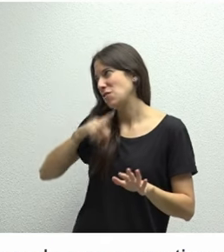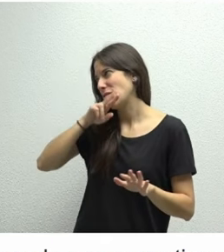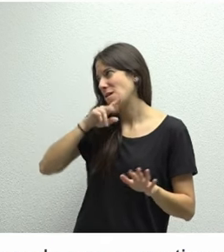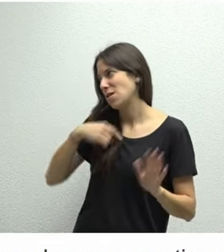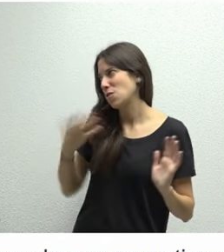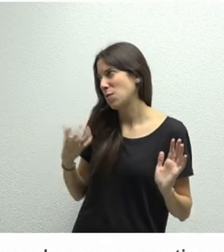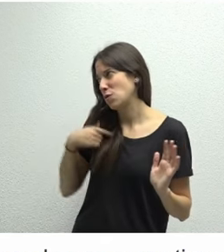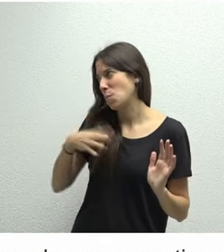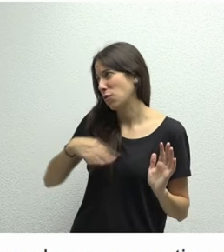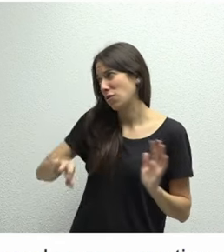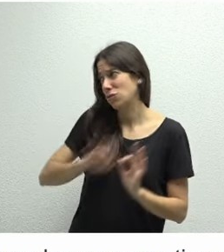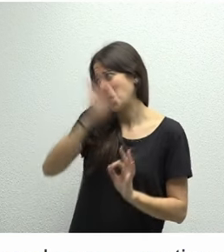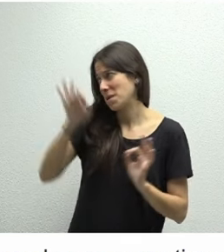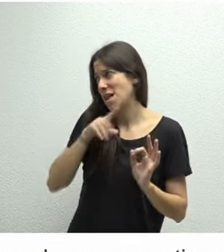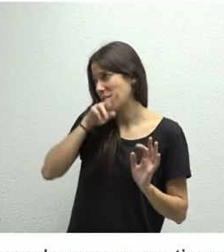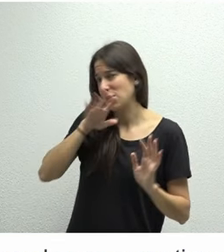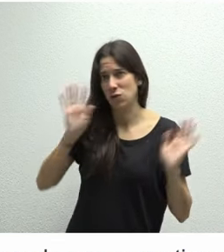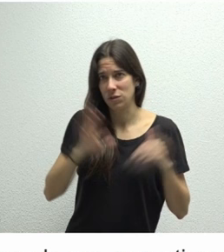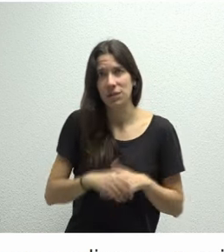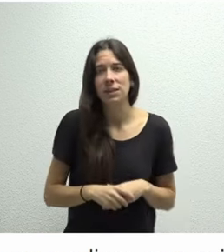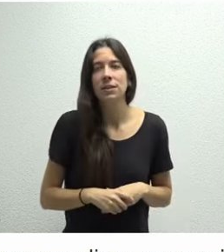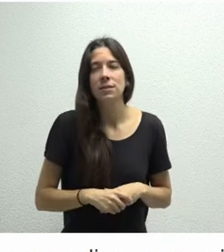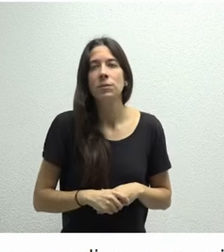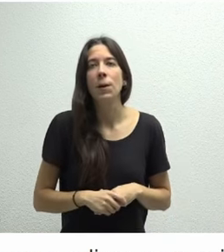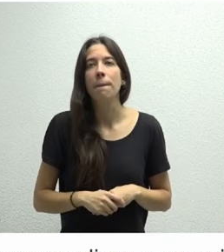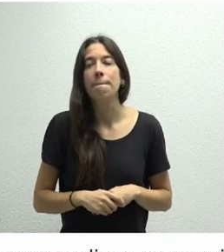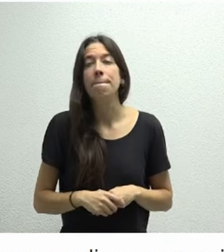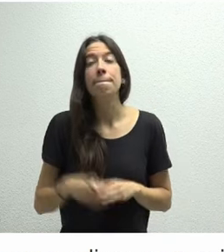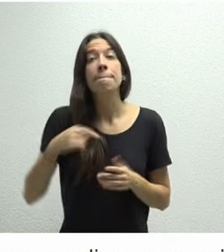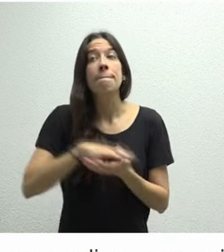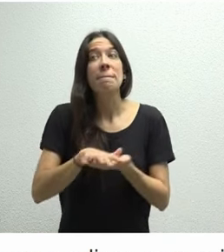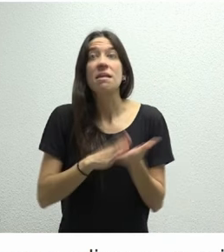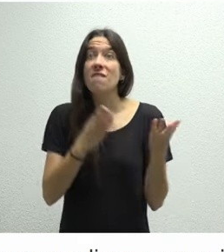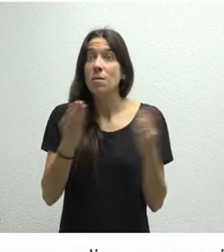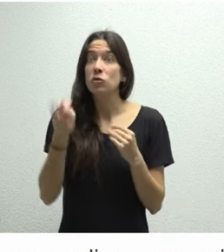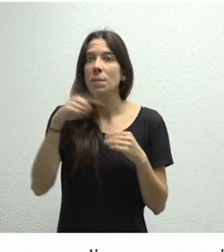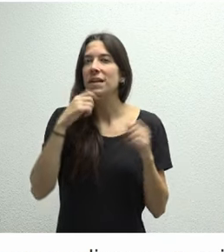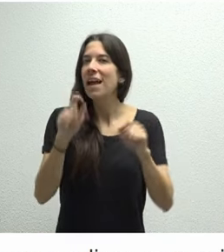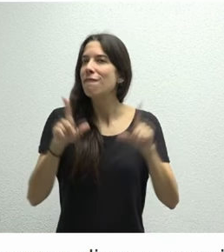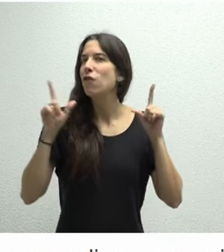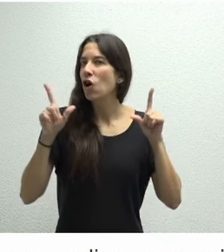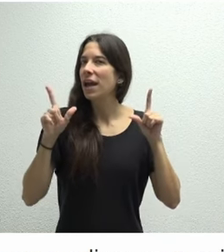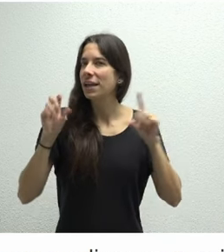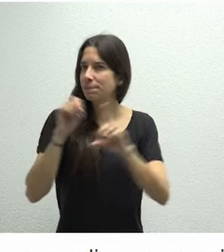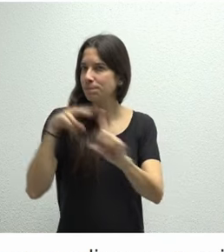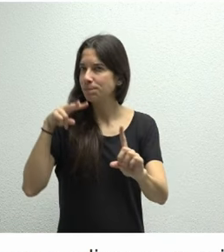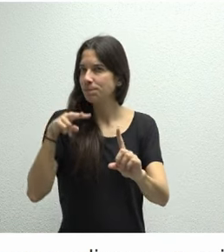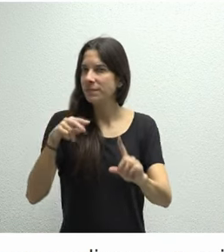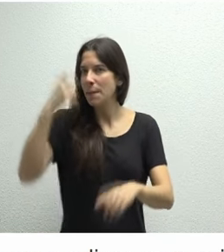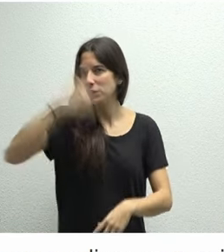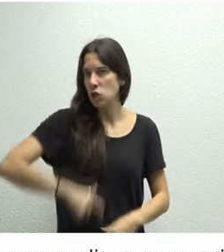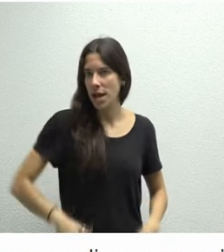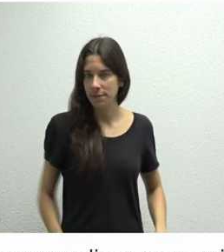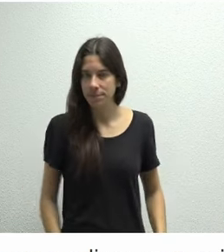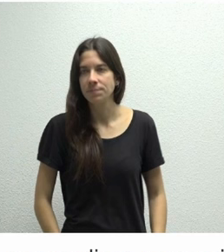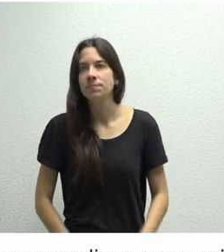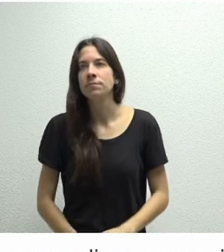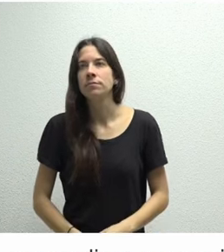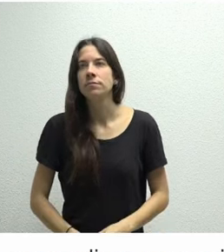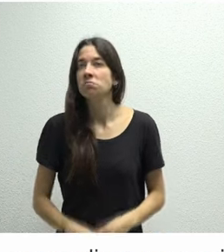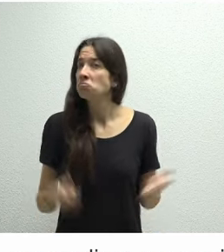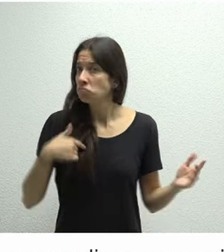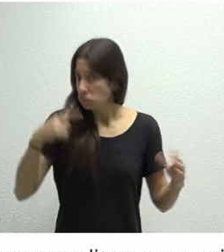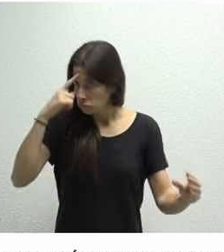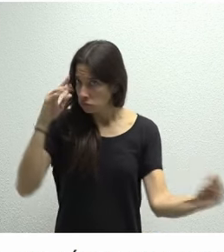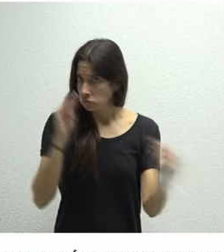toda la mañana eh habláis mucho del enfoque centrado en la persona y yo estoy absolutamente de acuerdo en el